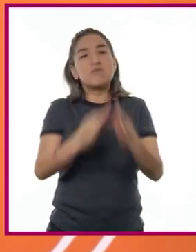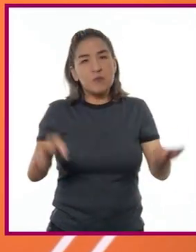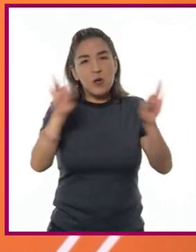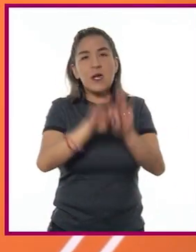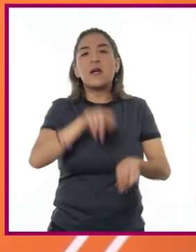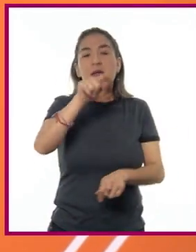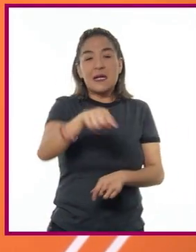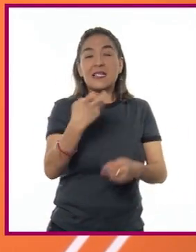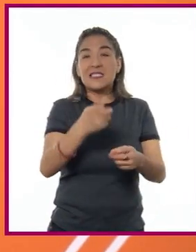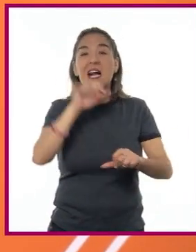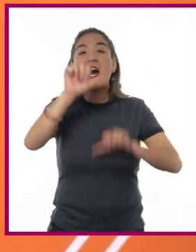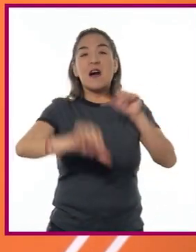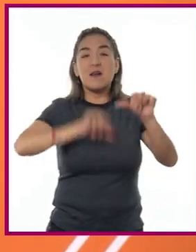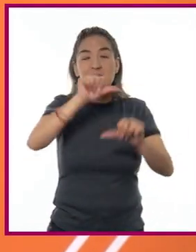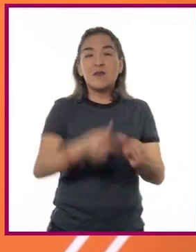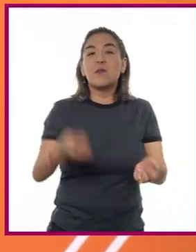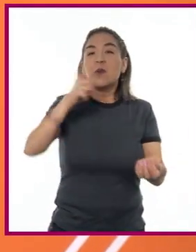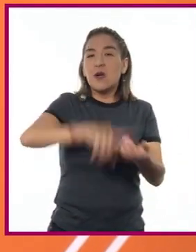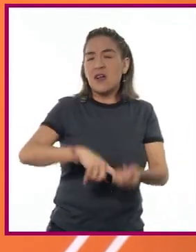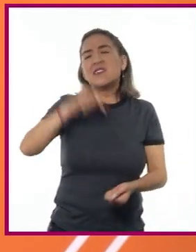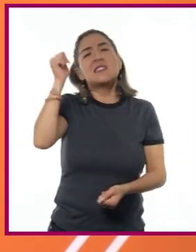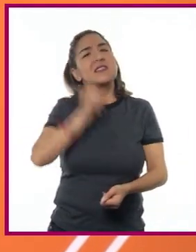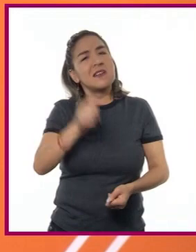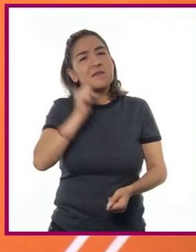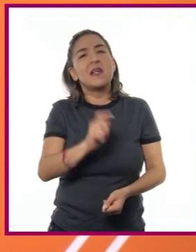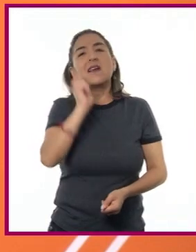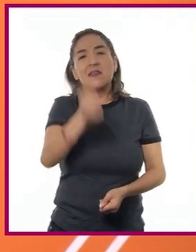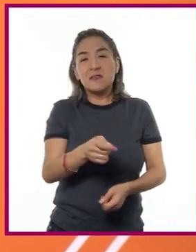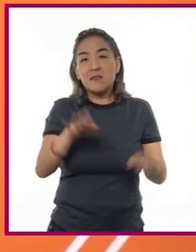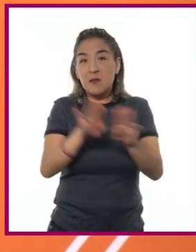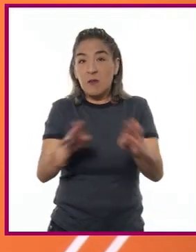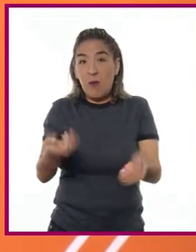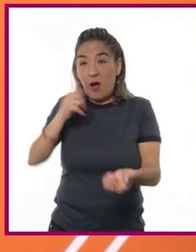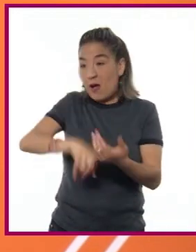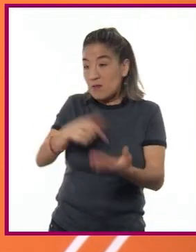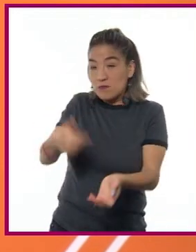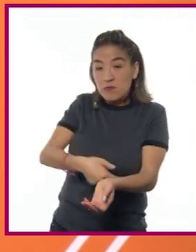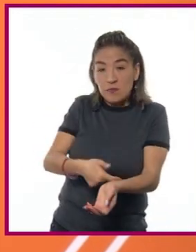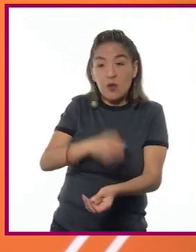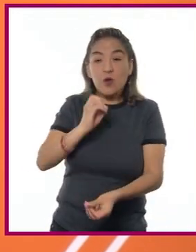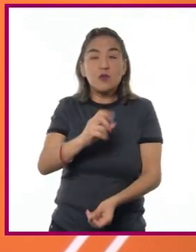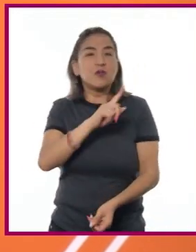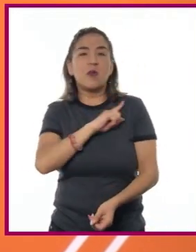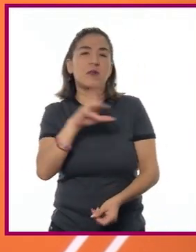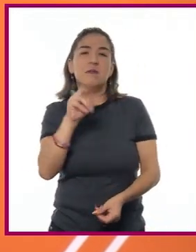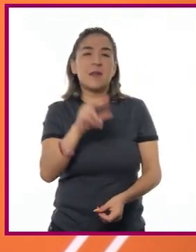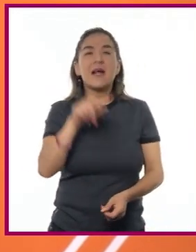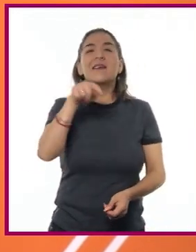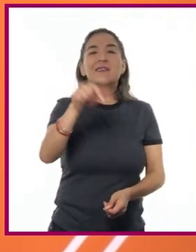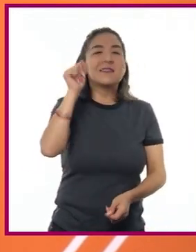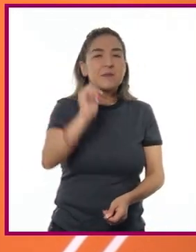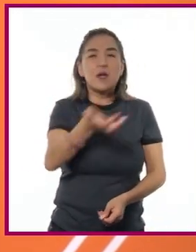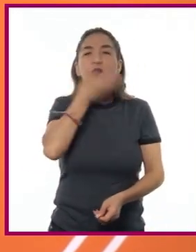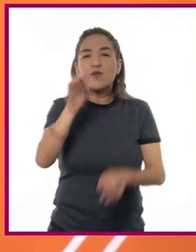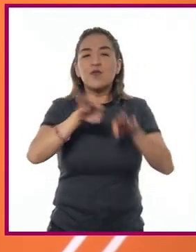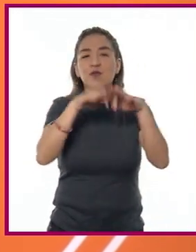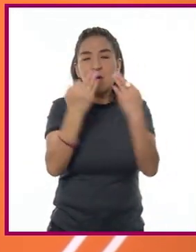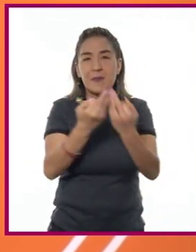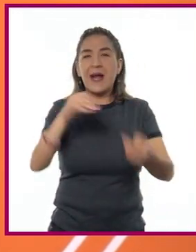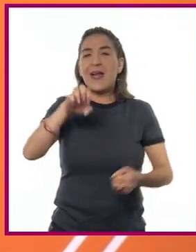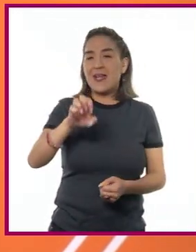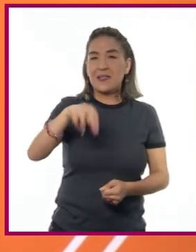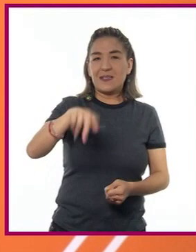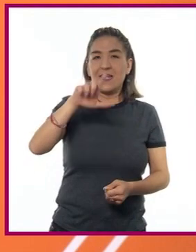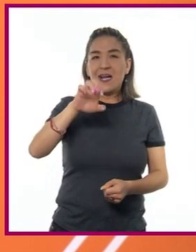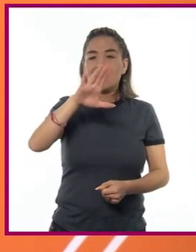los átomos en la naturaleza, por lo general, no se encuentran aislados o solos, sino que comúnmente forman enlaces